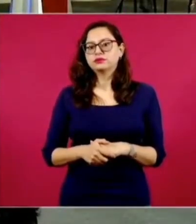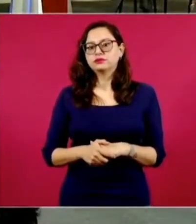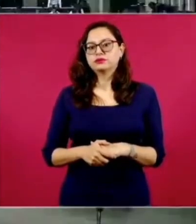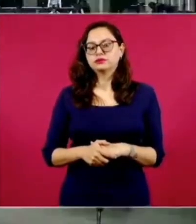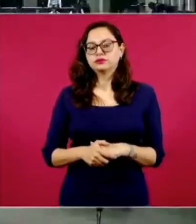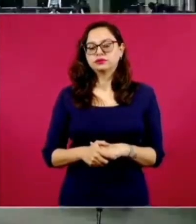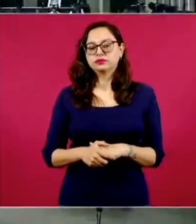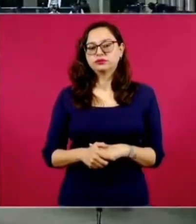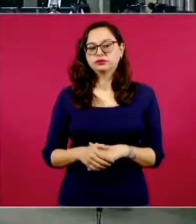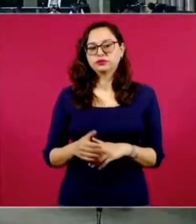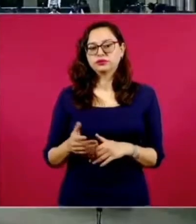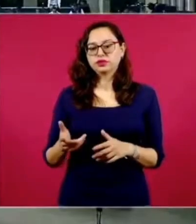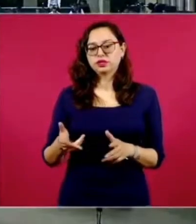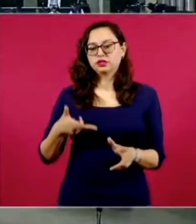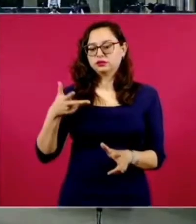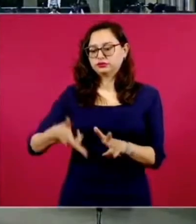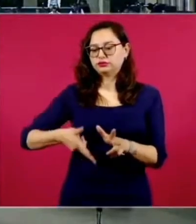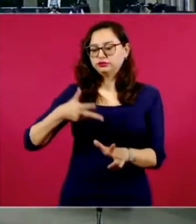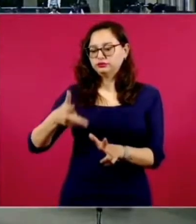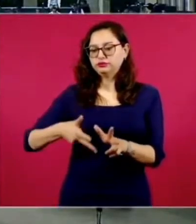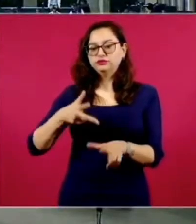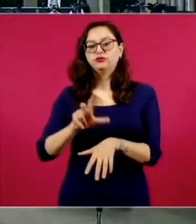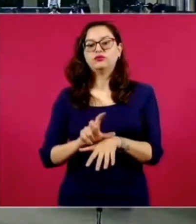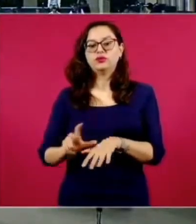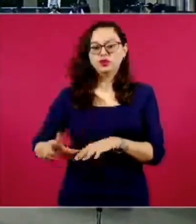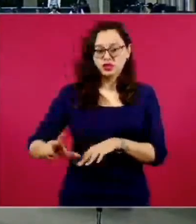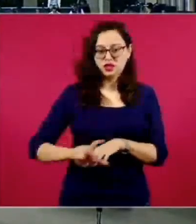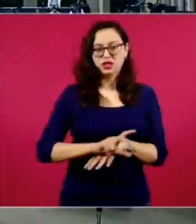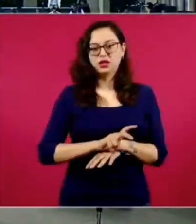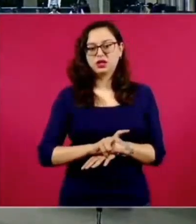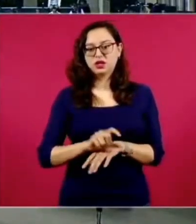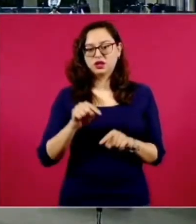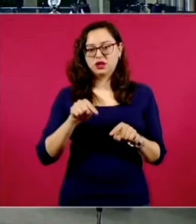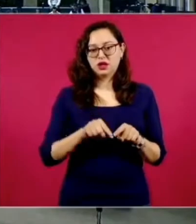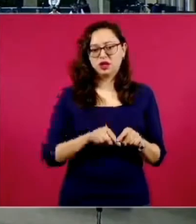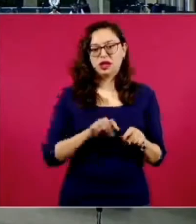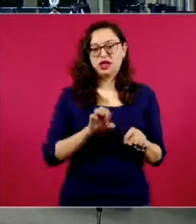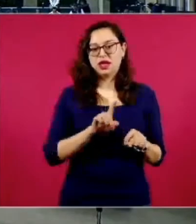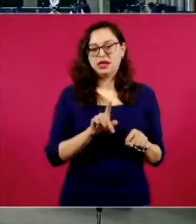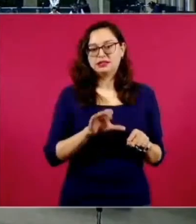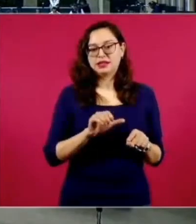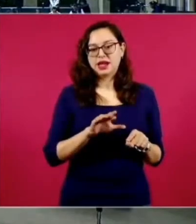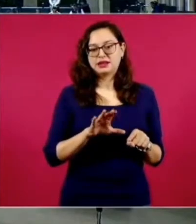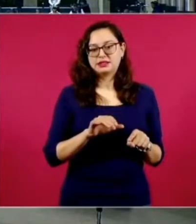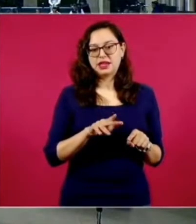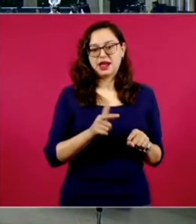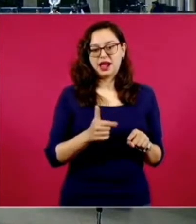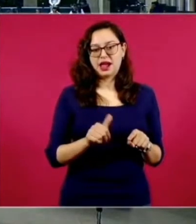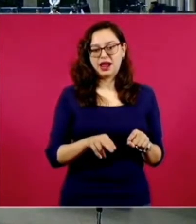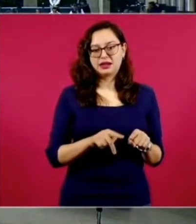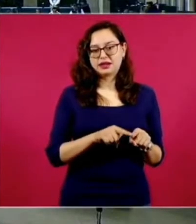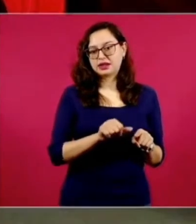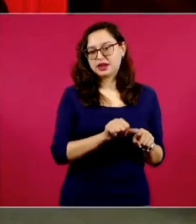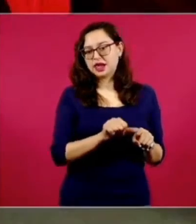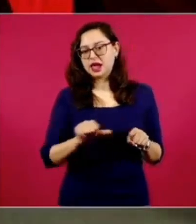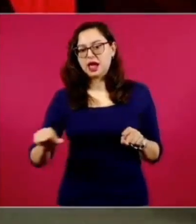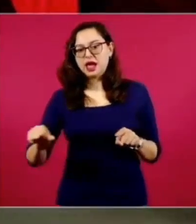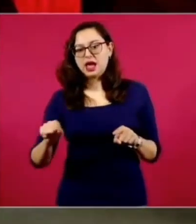Ahora que se está terminando el tramo de Escárcega a